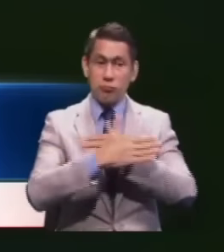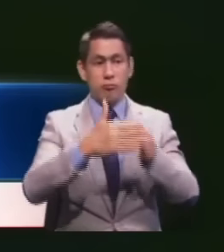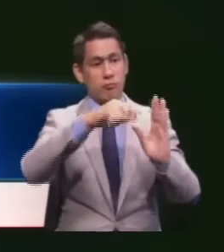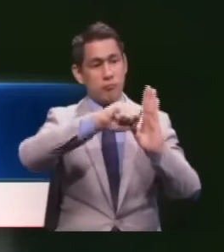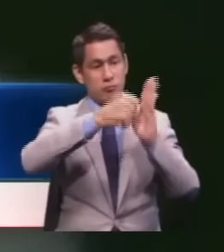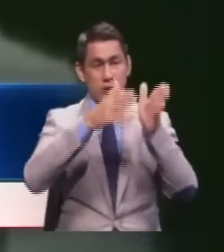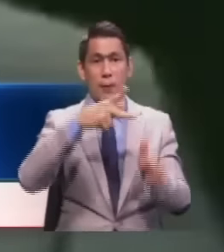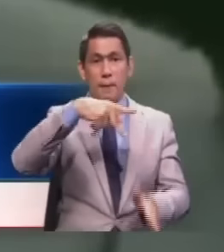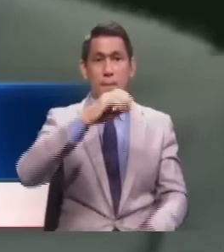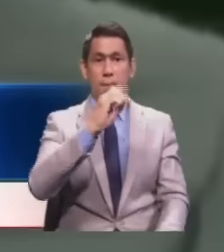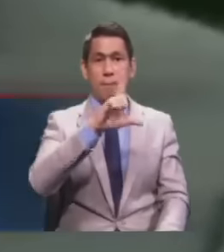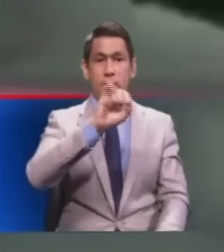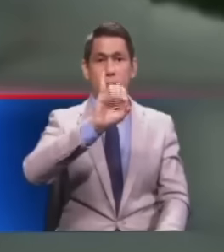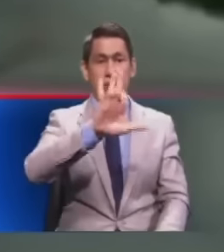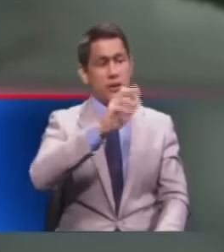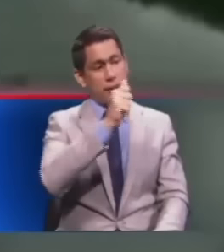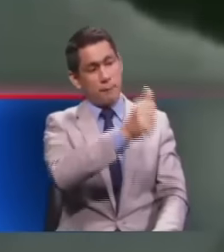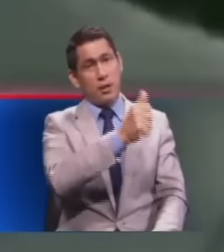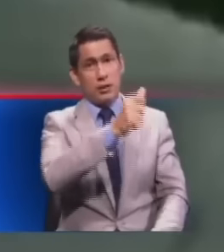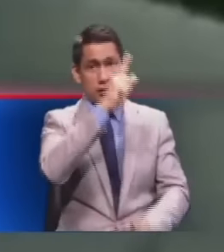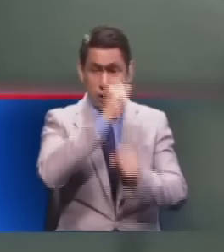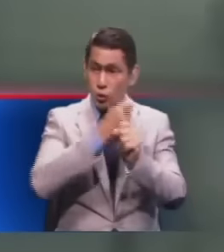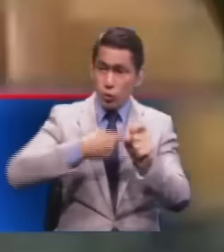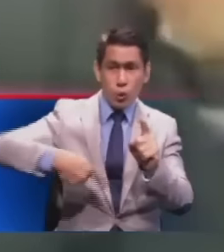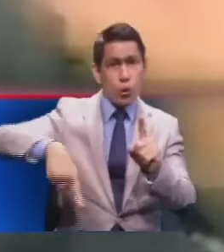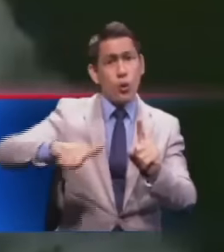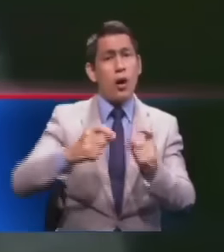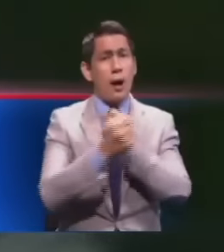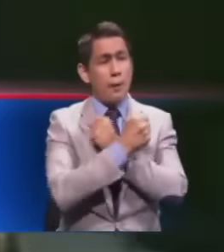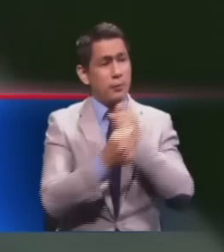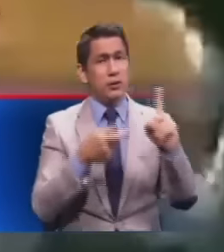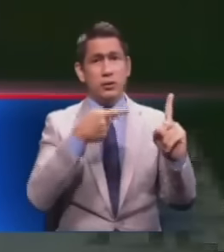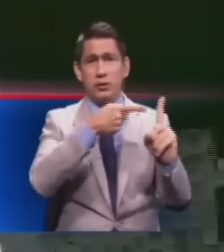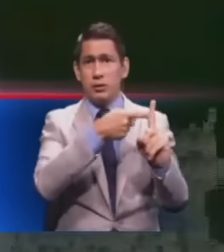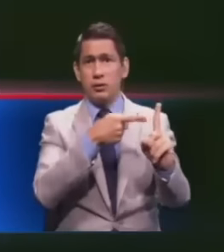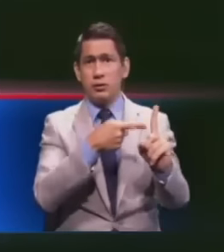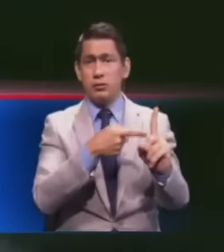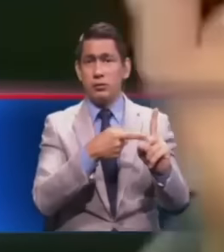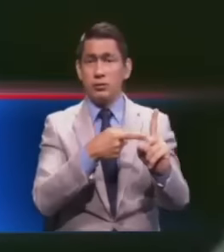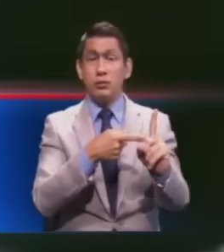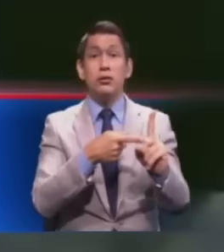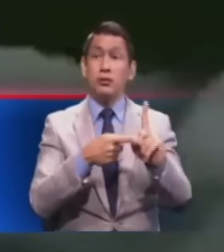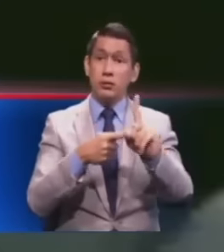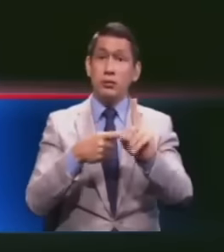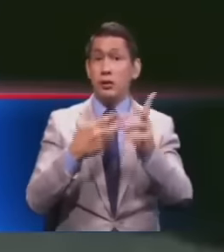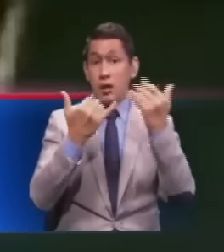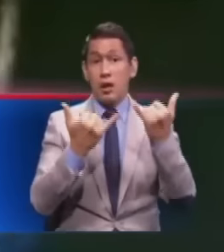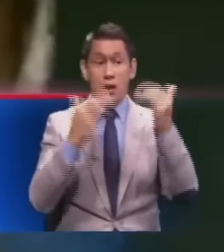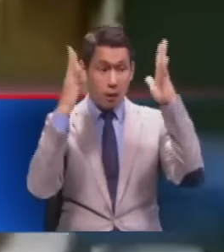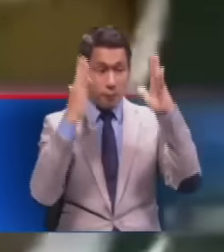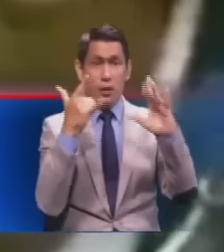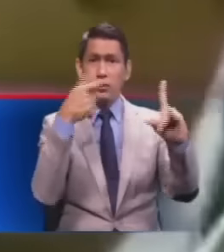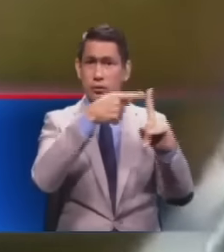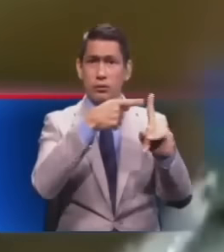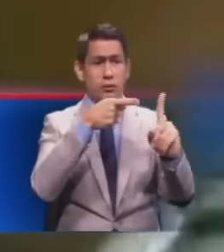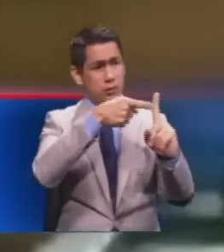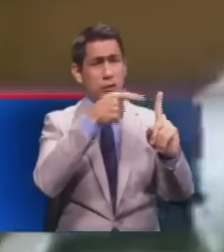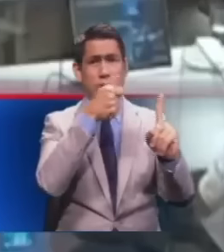avances durante su gestión. Si todo el mundo quiere a Carlos, ¿no? Le clava la glosa, todas las responsabilidades y todo el mundo lo aplaude y lo quiere, que es